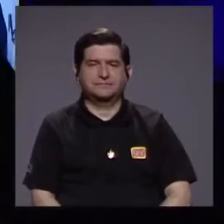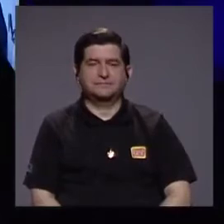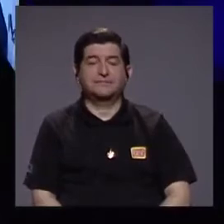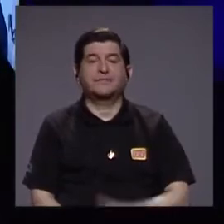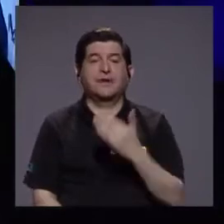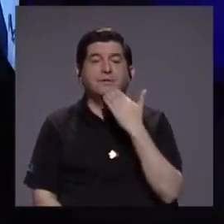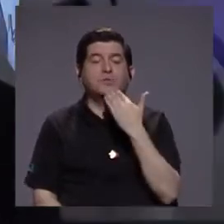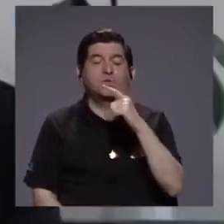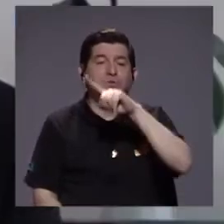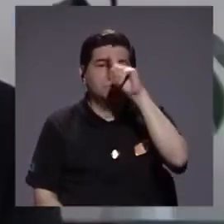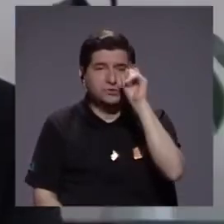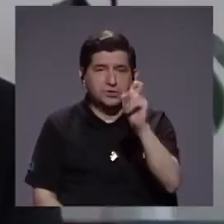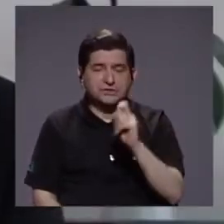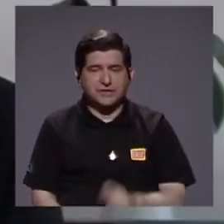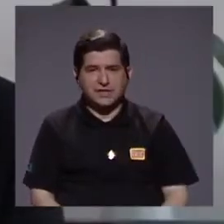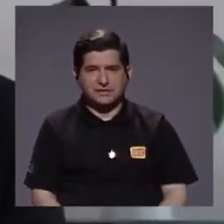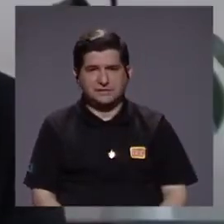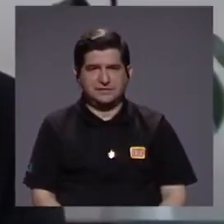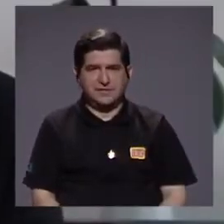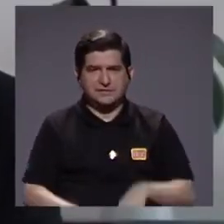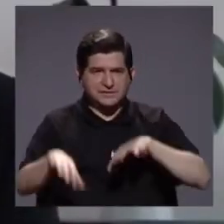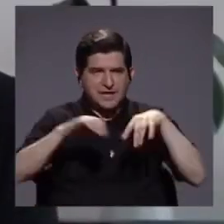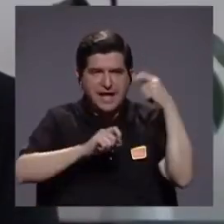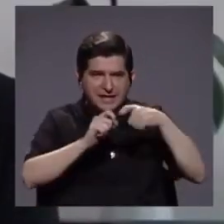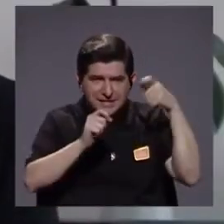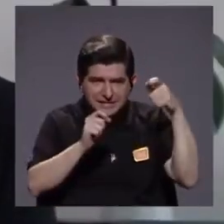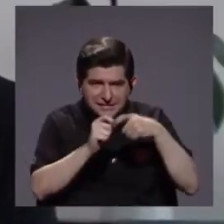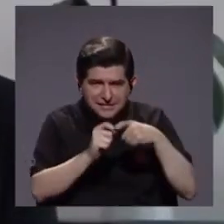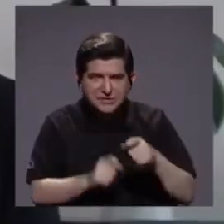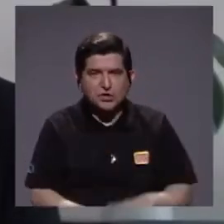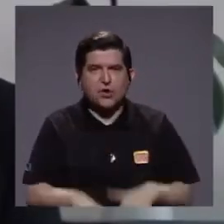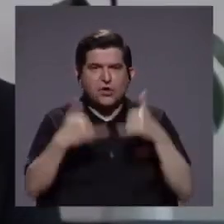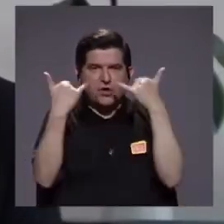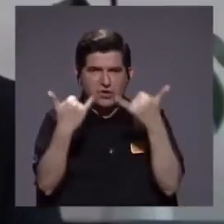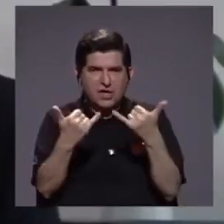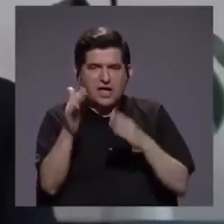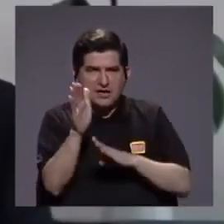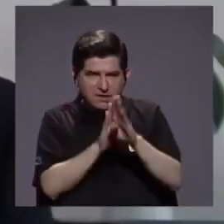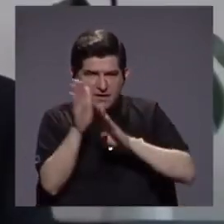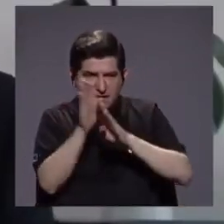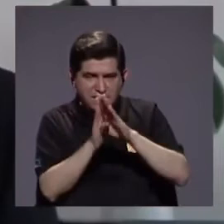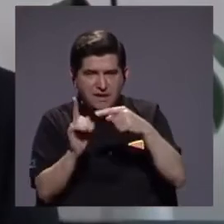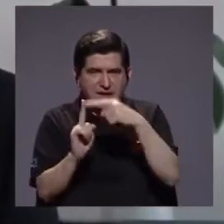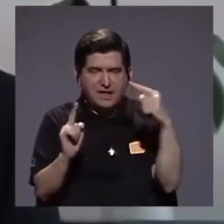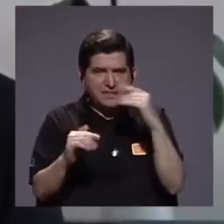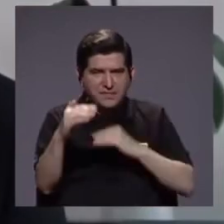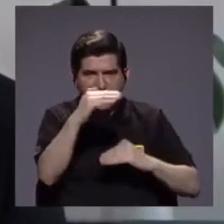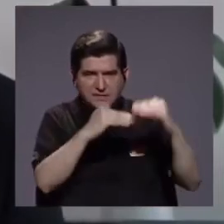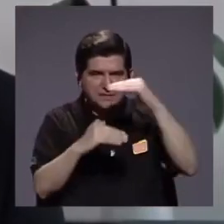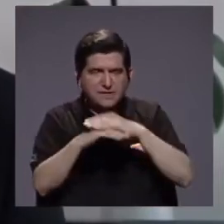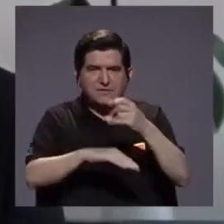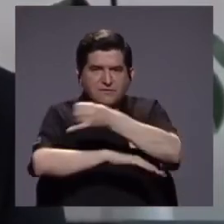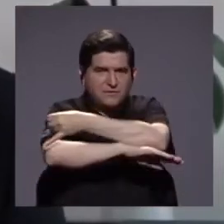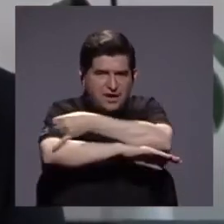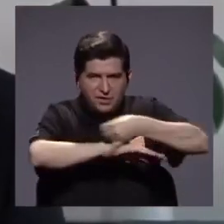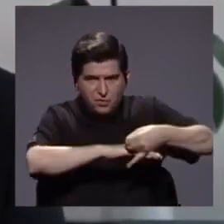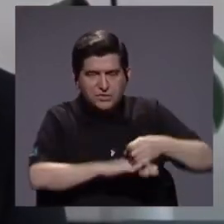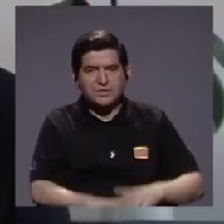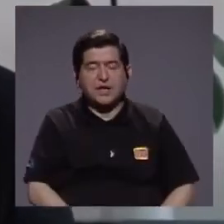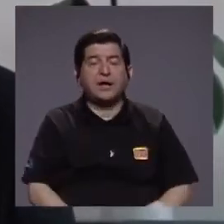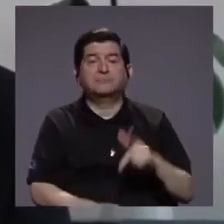Muchas gracias por la pregunta. Acciones concretas incluso que ya hemos venido desarrollando desde la Facultad de Ingeniería. Hay